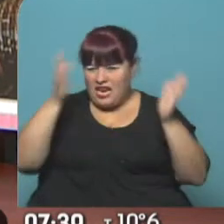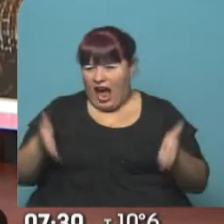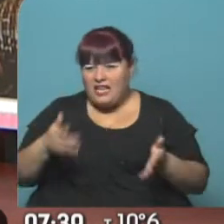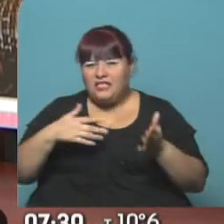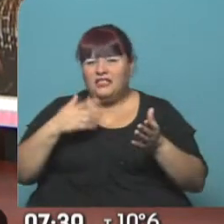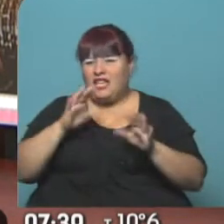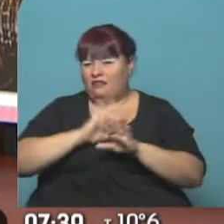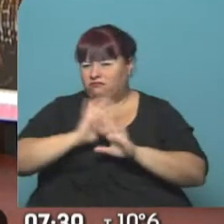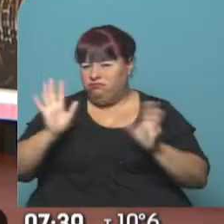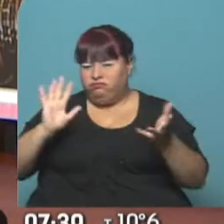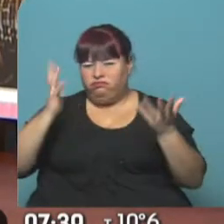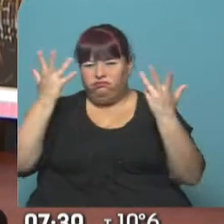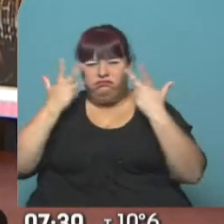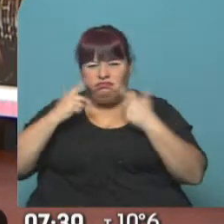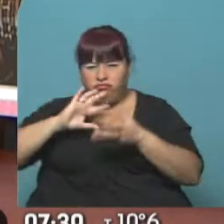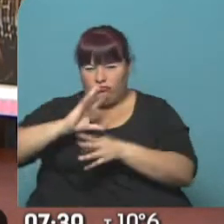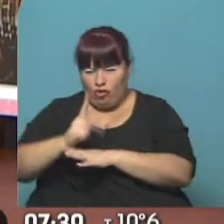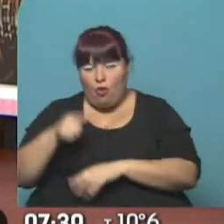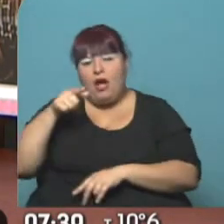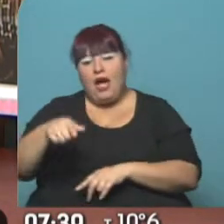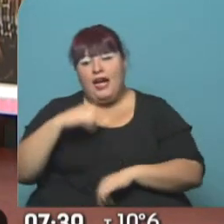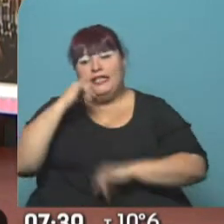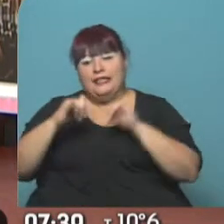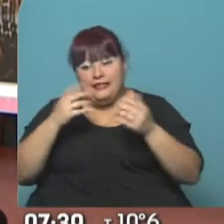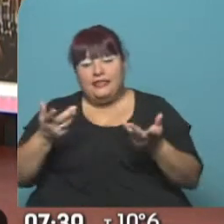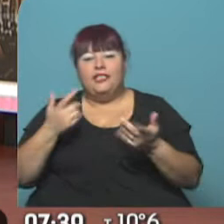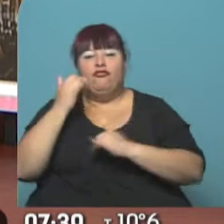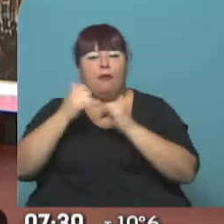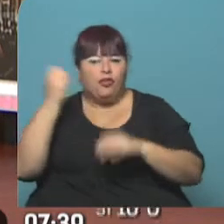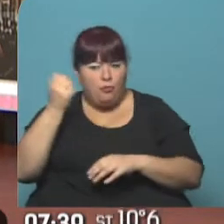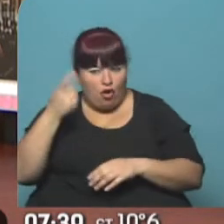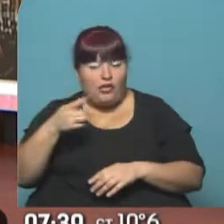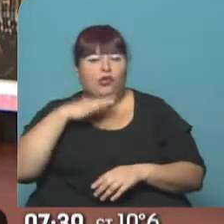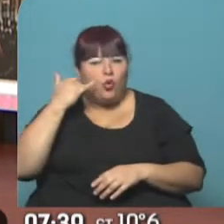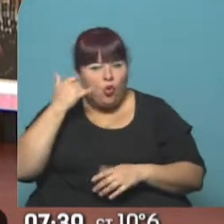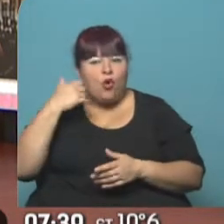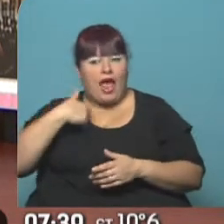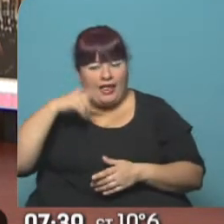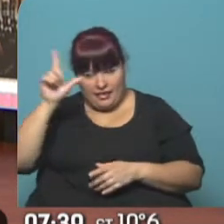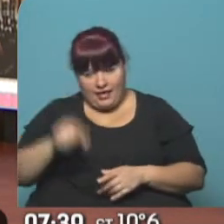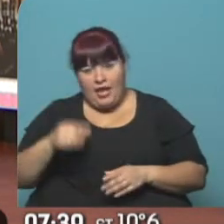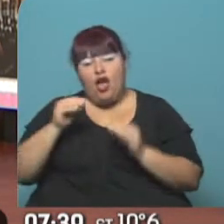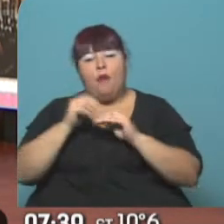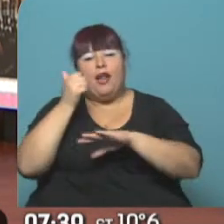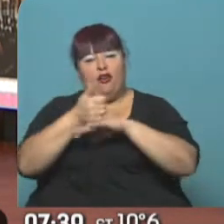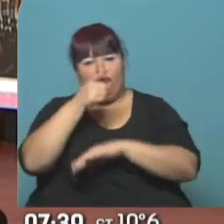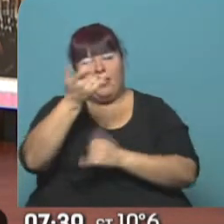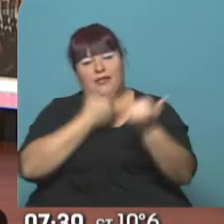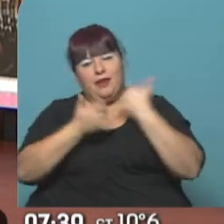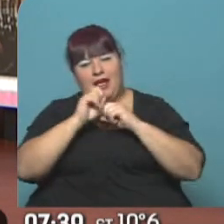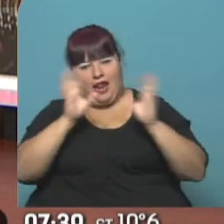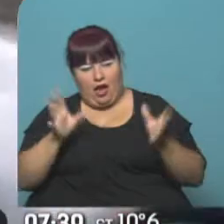fue completamente saqueada. Ahí se instala la polémica, hay información importante para Jujuy y el país, y nuestros enviados especiales nos